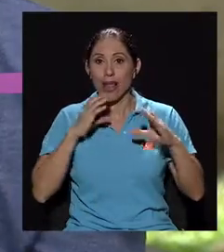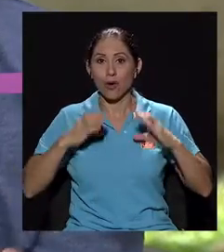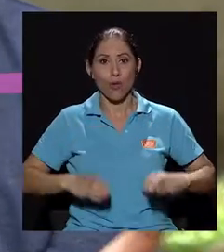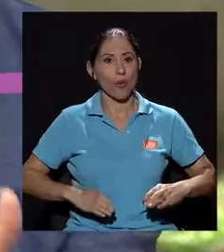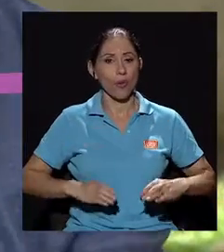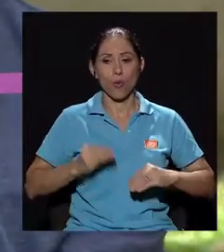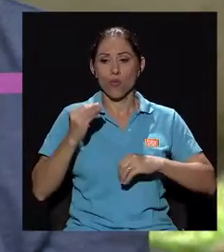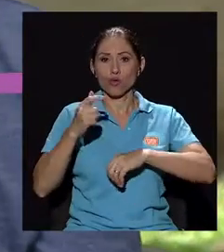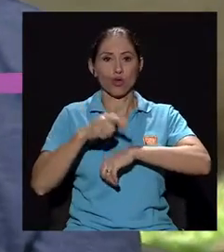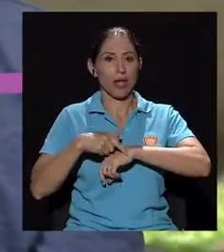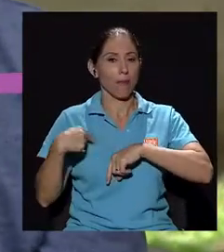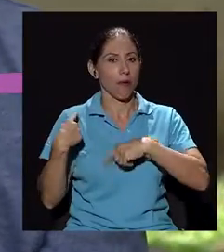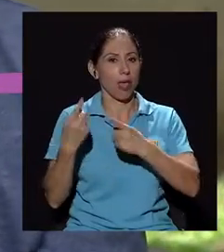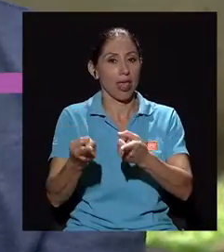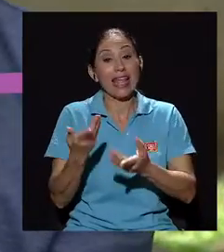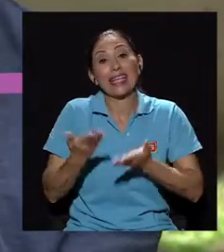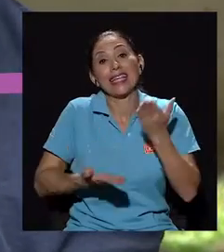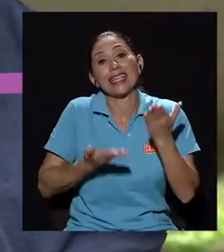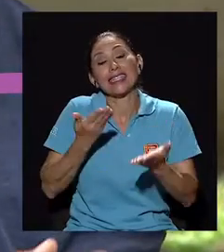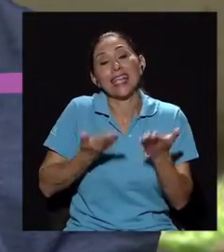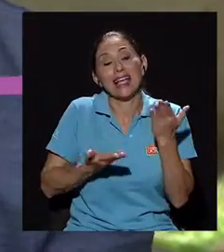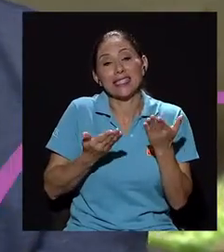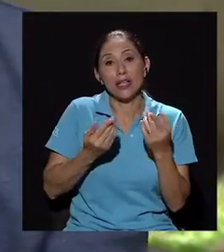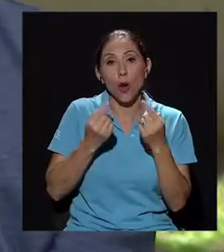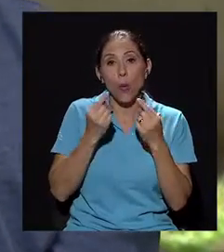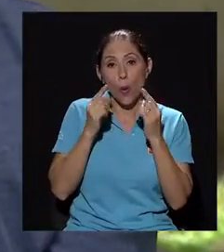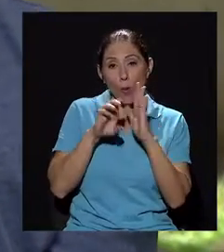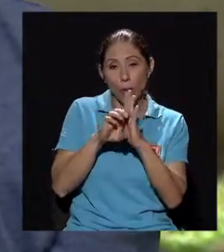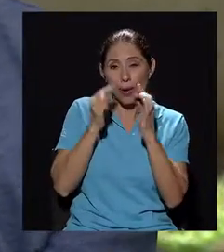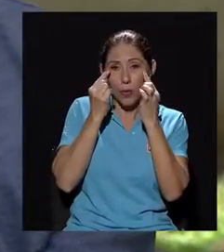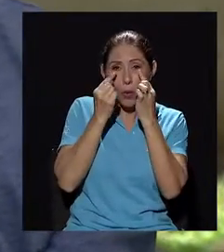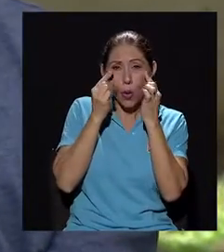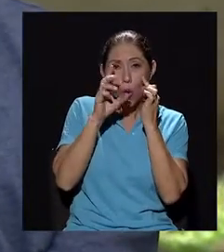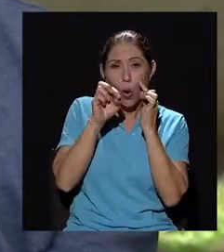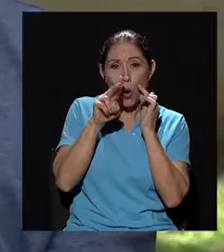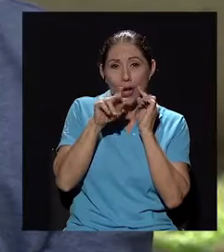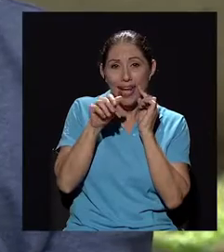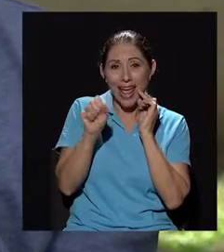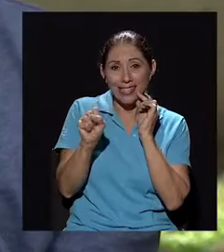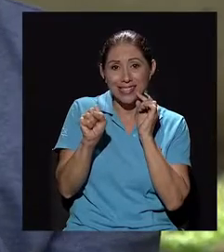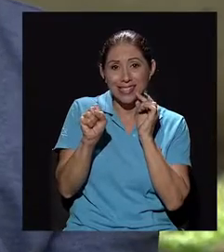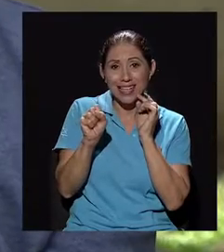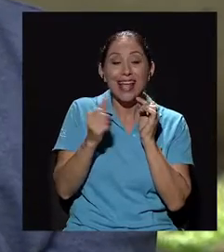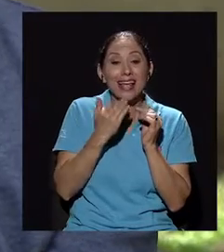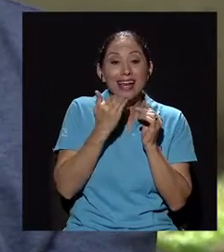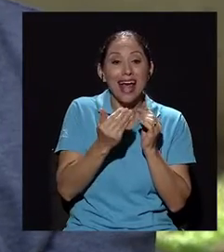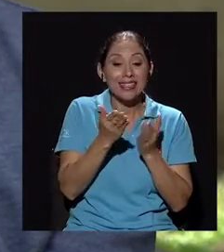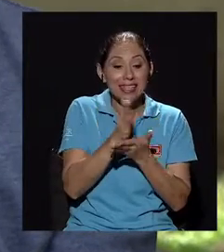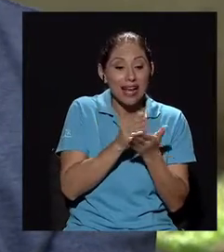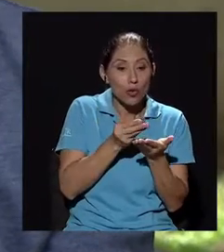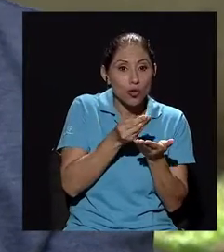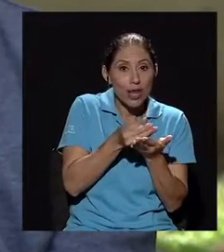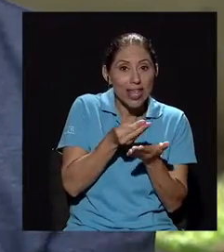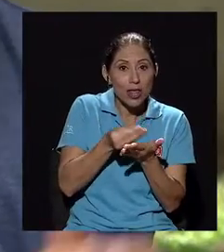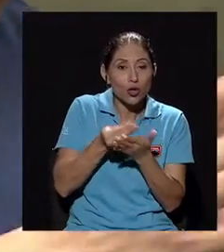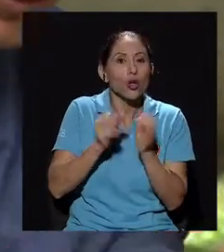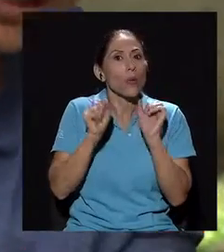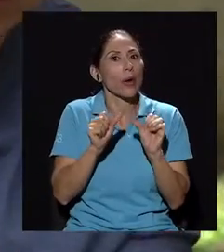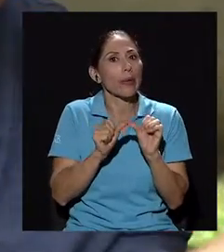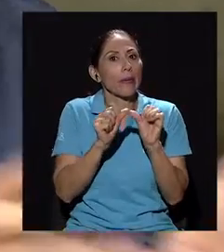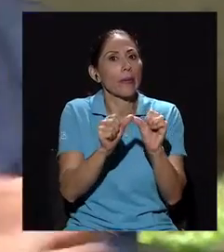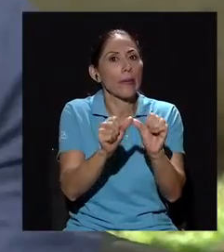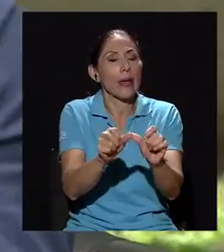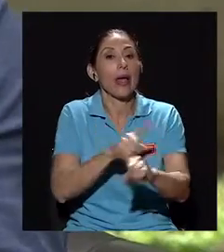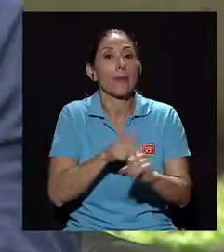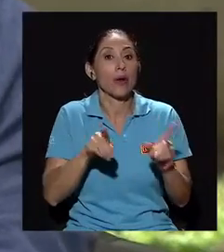tiempo. Quizás un tejido como las córneas, gracias a ciertos líquidos, pueda tener una vida un poquito más útil, pero cuando estamos hablando de un trasplante que se saca